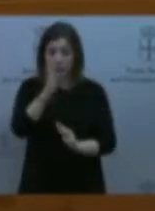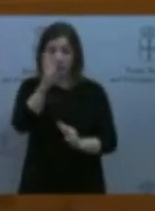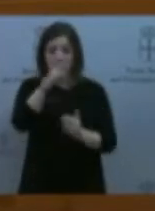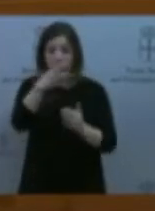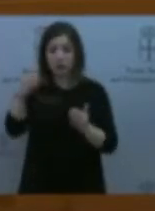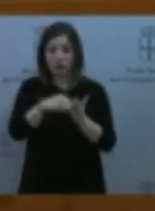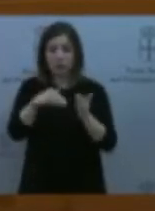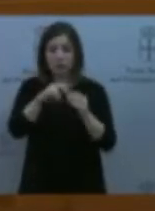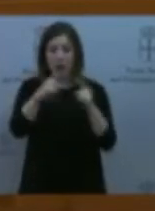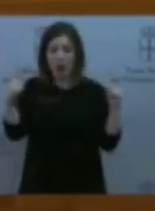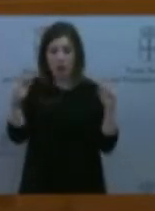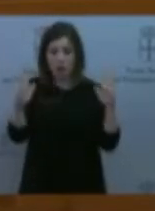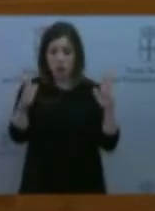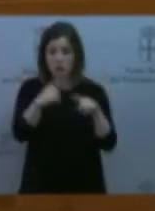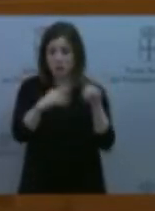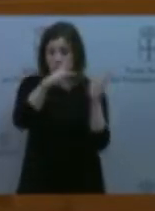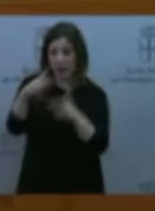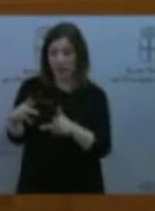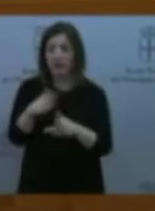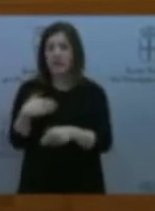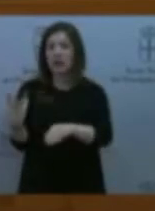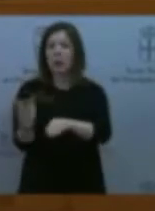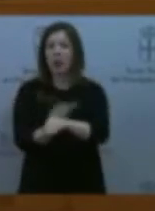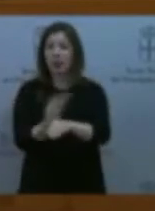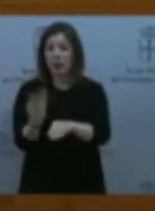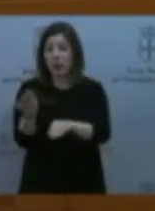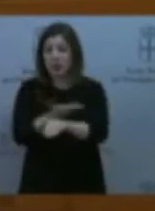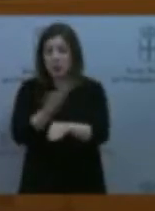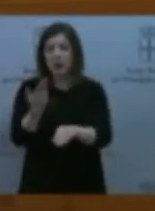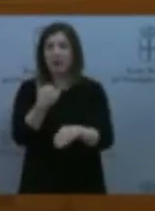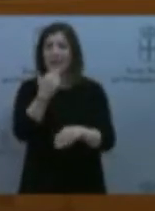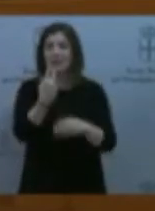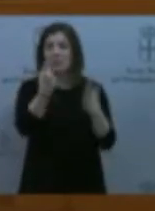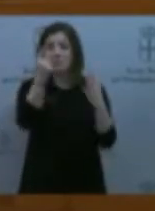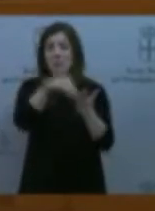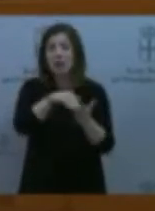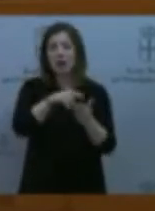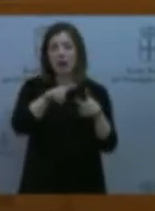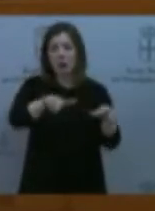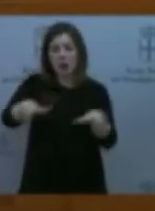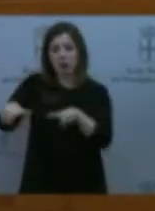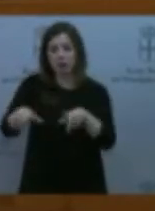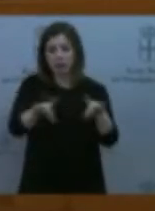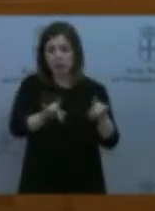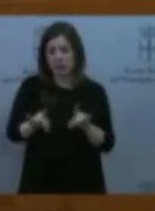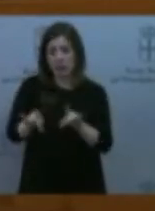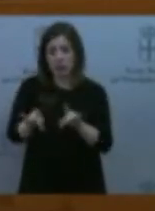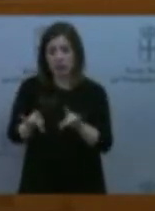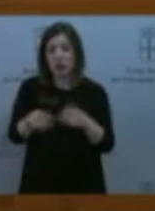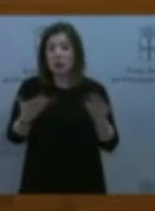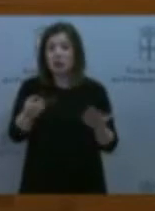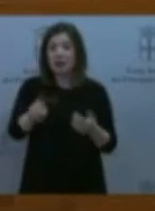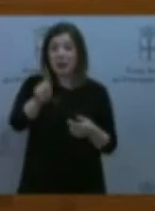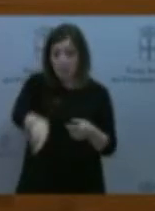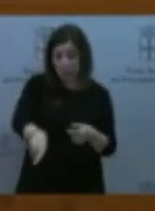desbrozar casi 1.000 hectáreas. Y ahí está también la implicación y la iniciativa